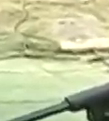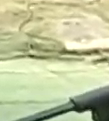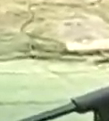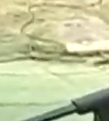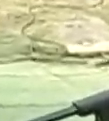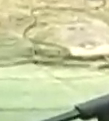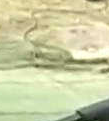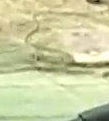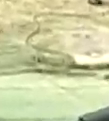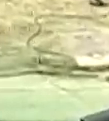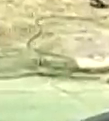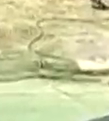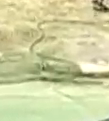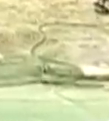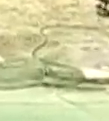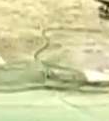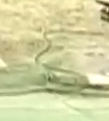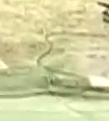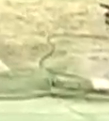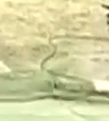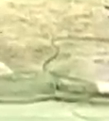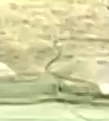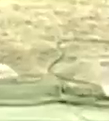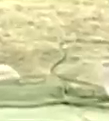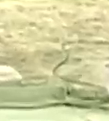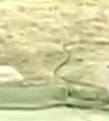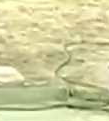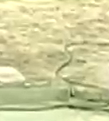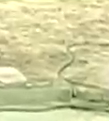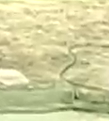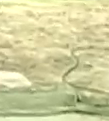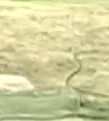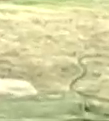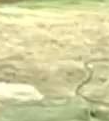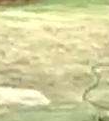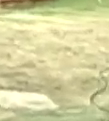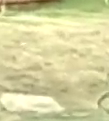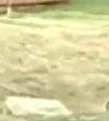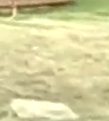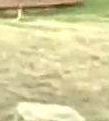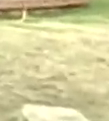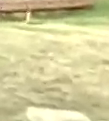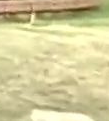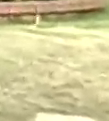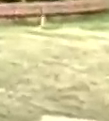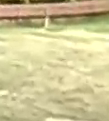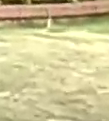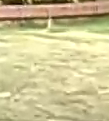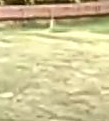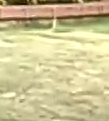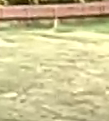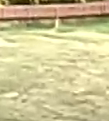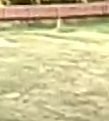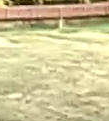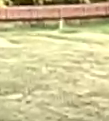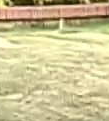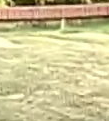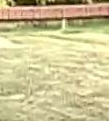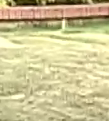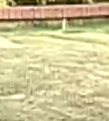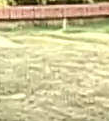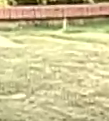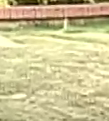la mujer chavista, la mujer imperialista,